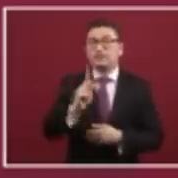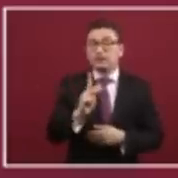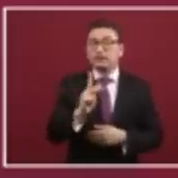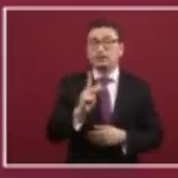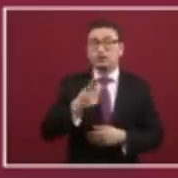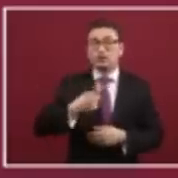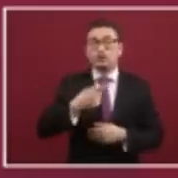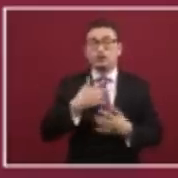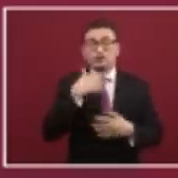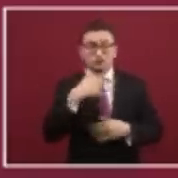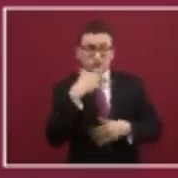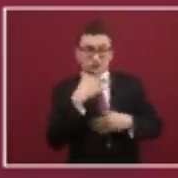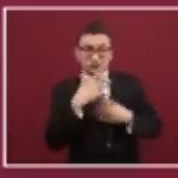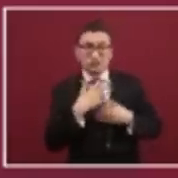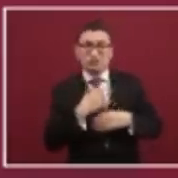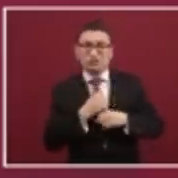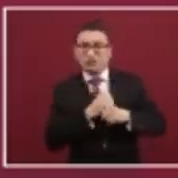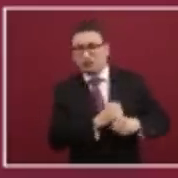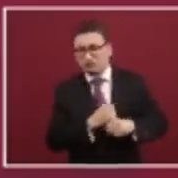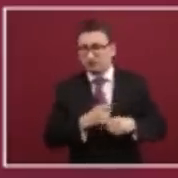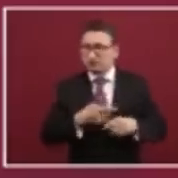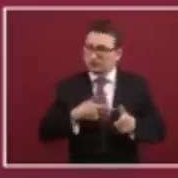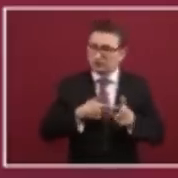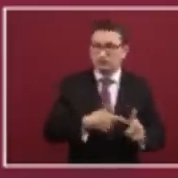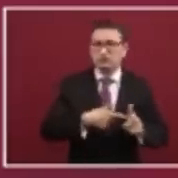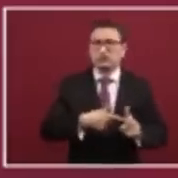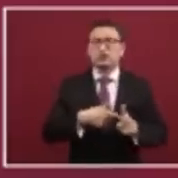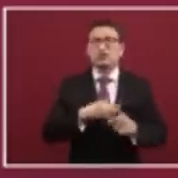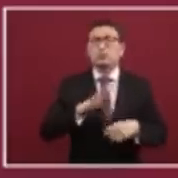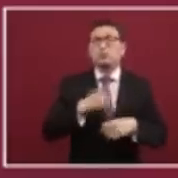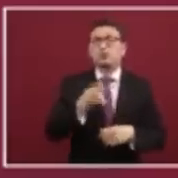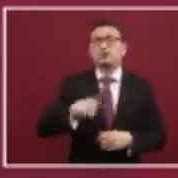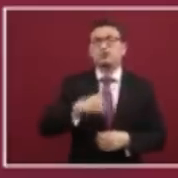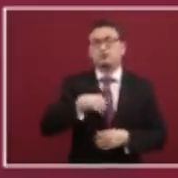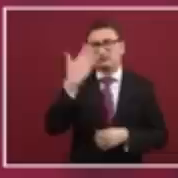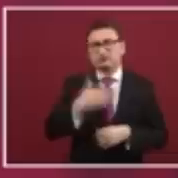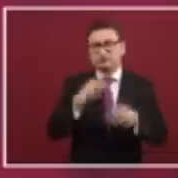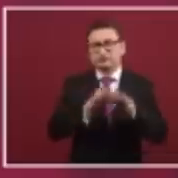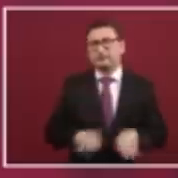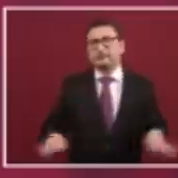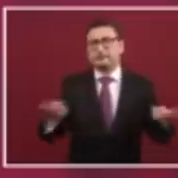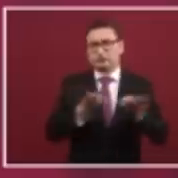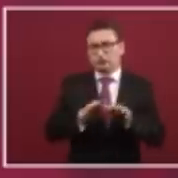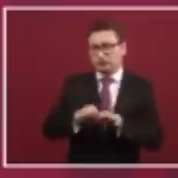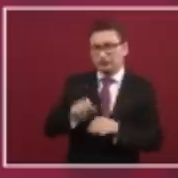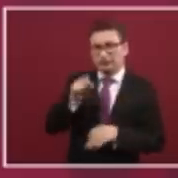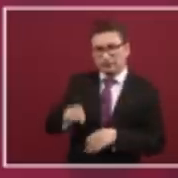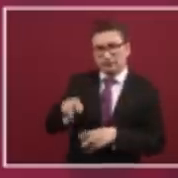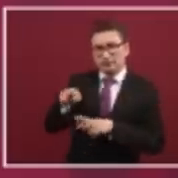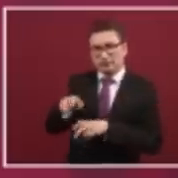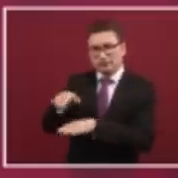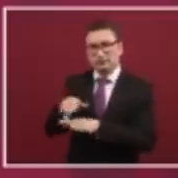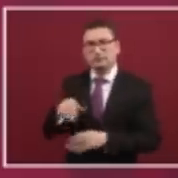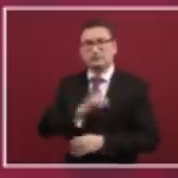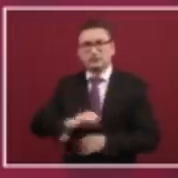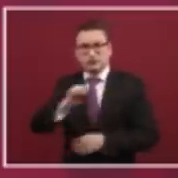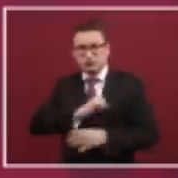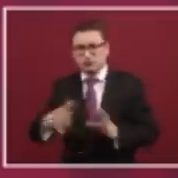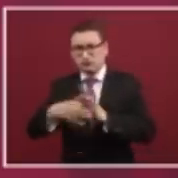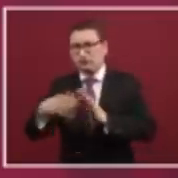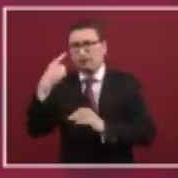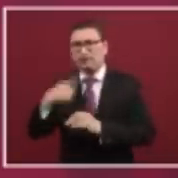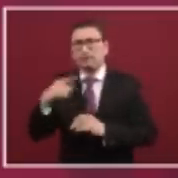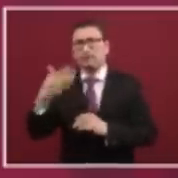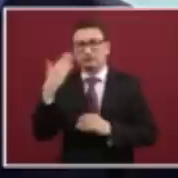la corrupción por las importantes consecuencias que tiene sobre la propia salud, sobre la propia efectividad del